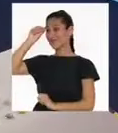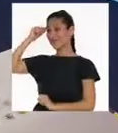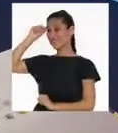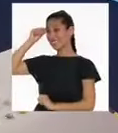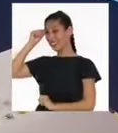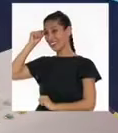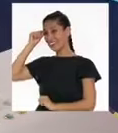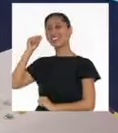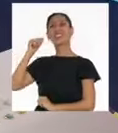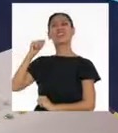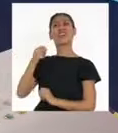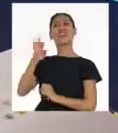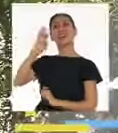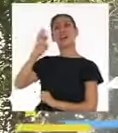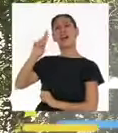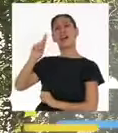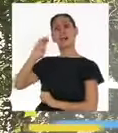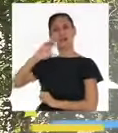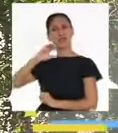qué es la frecuencia, Valentín?